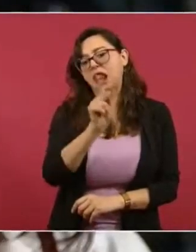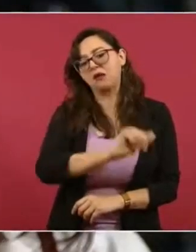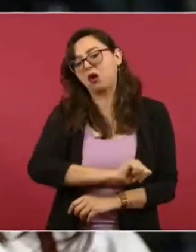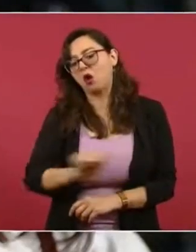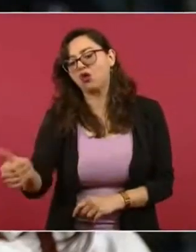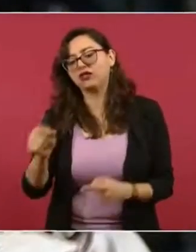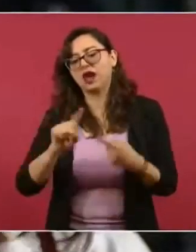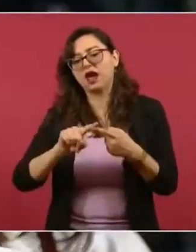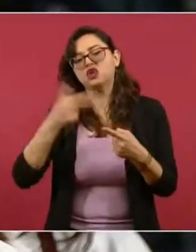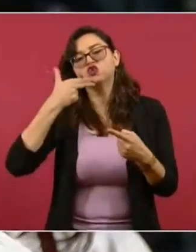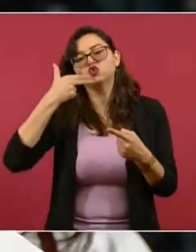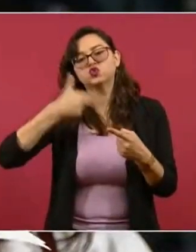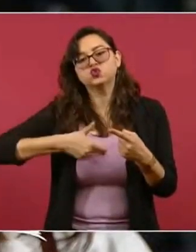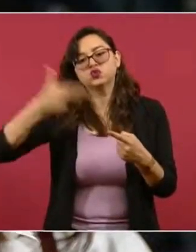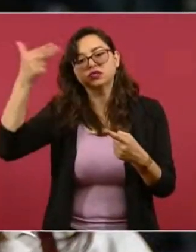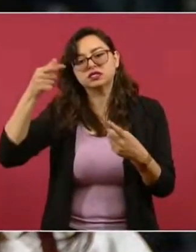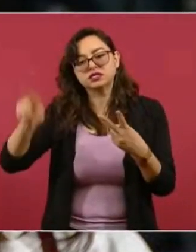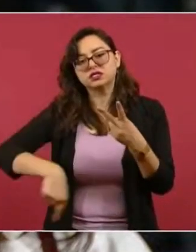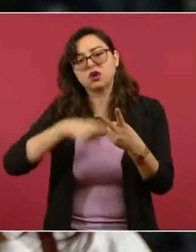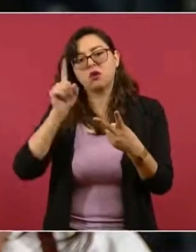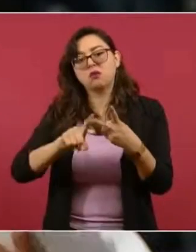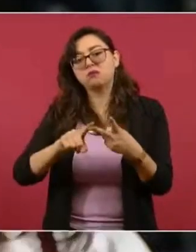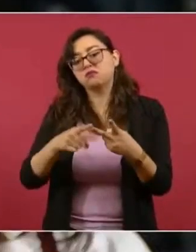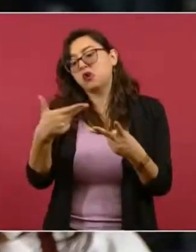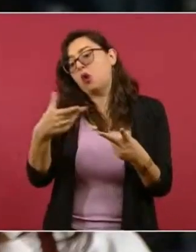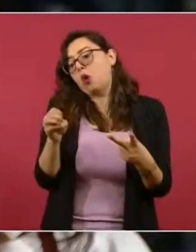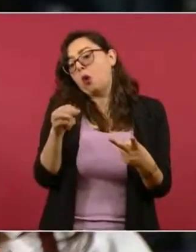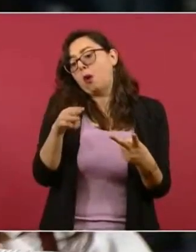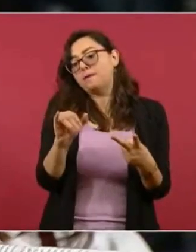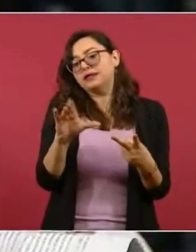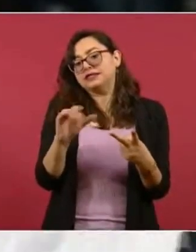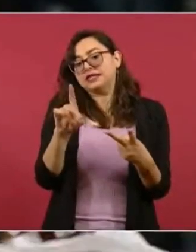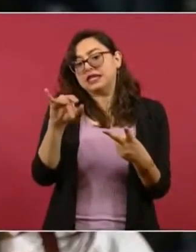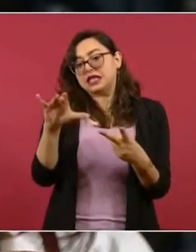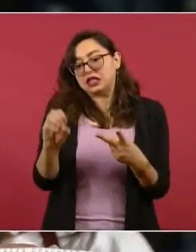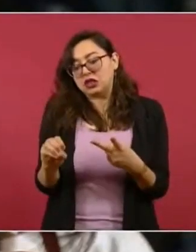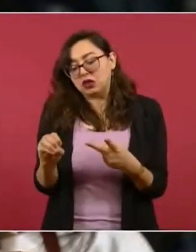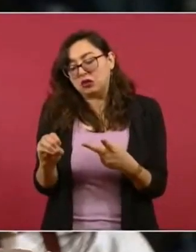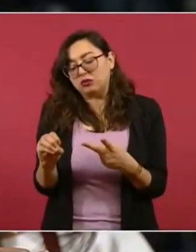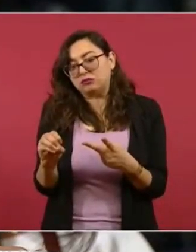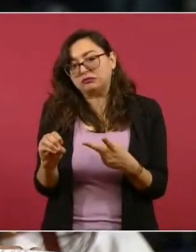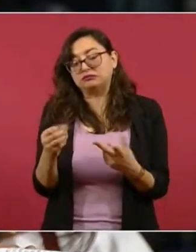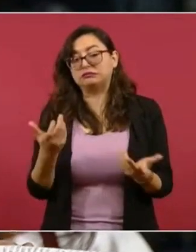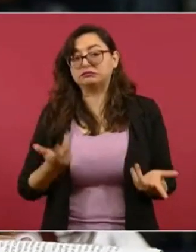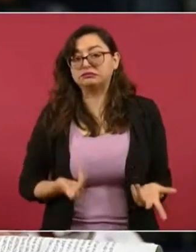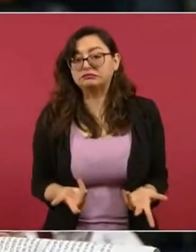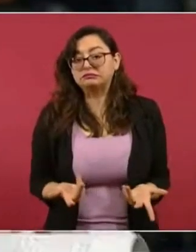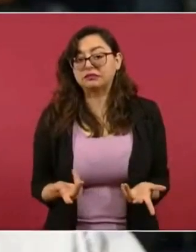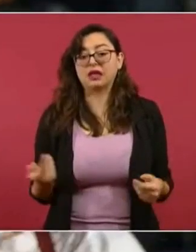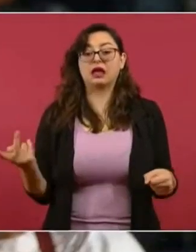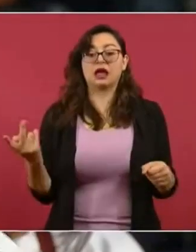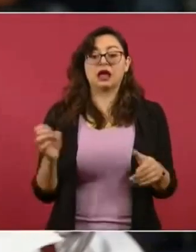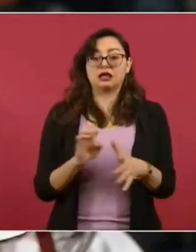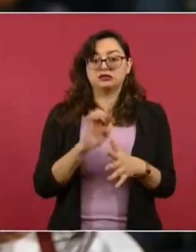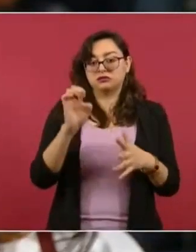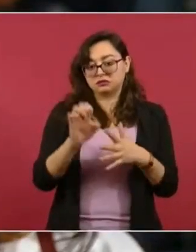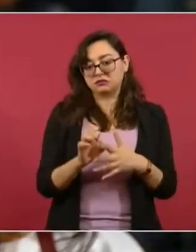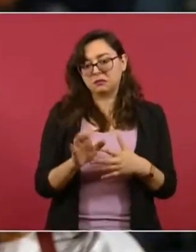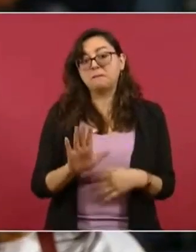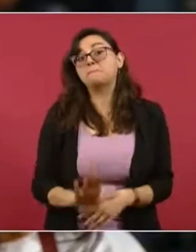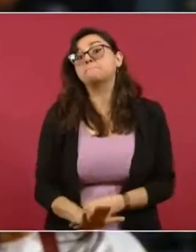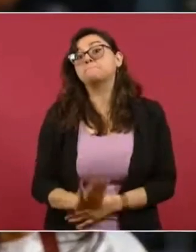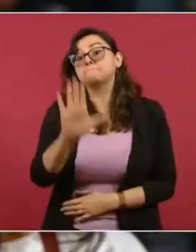realmente es realmente real Perdón la redundancia O sea al final